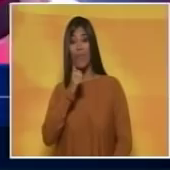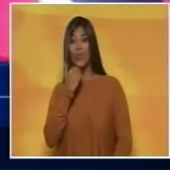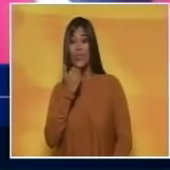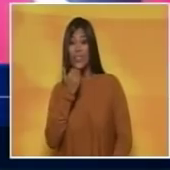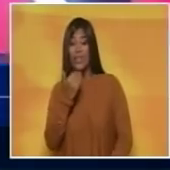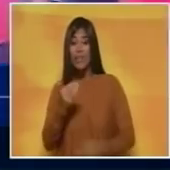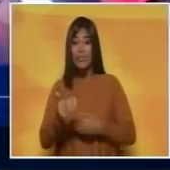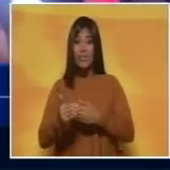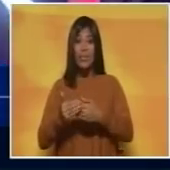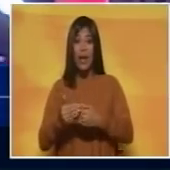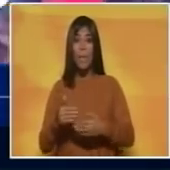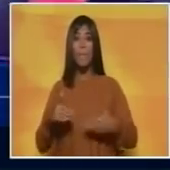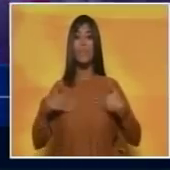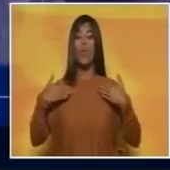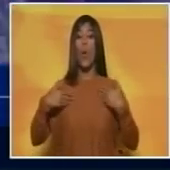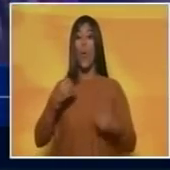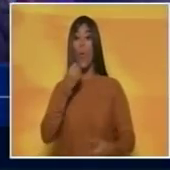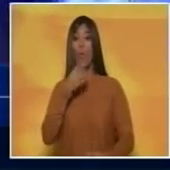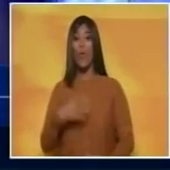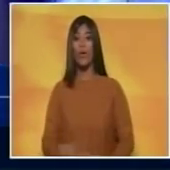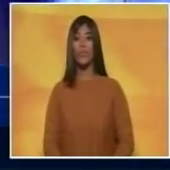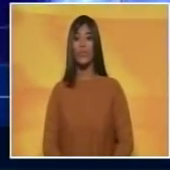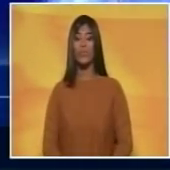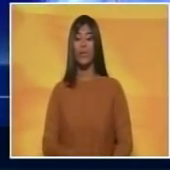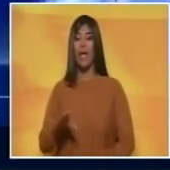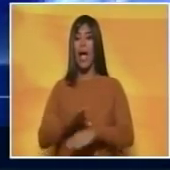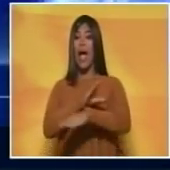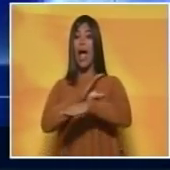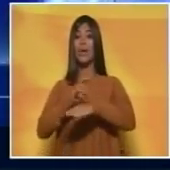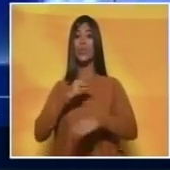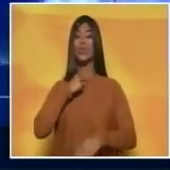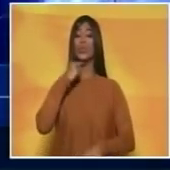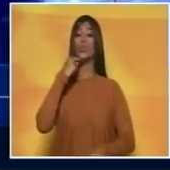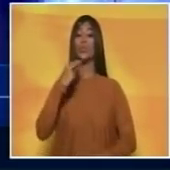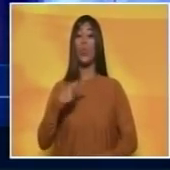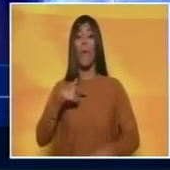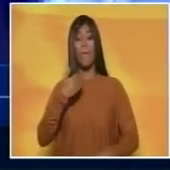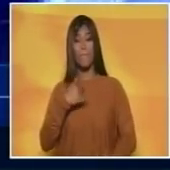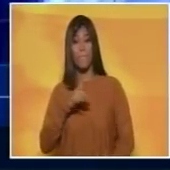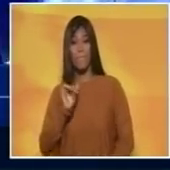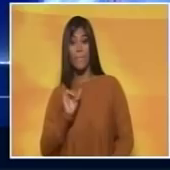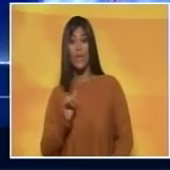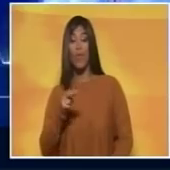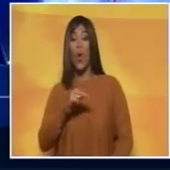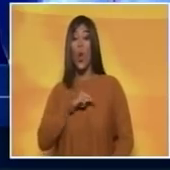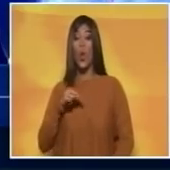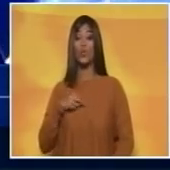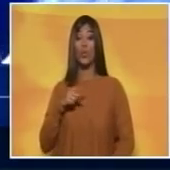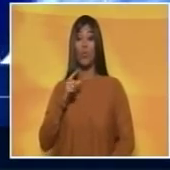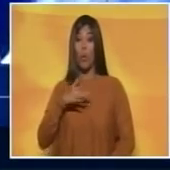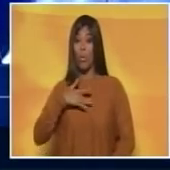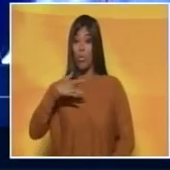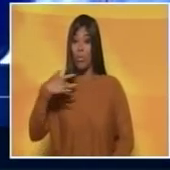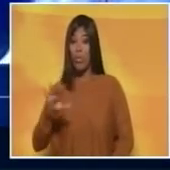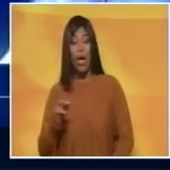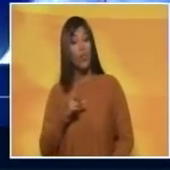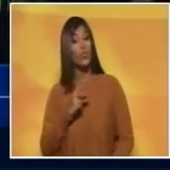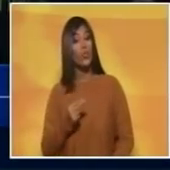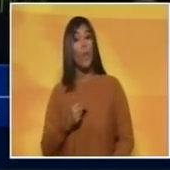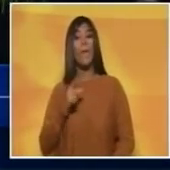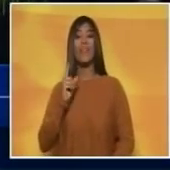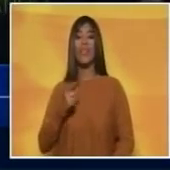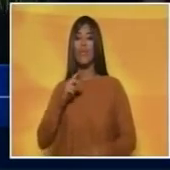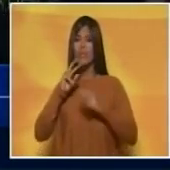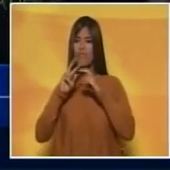poder disfrutar de esa final sensacional de La Voz Imbatible. Por eso, nosotros no podíamos perder la oportunidad